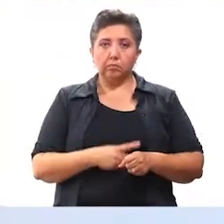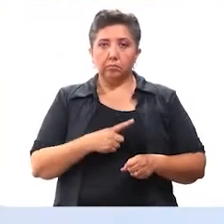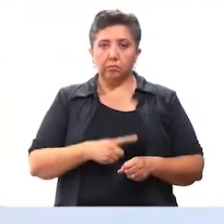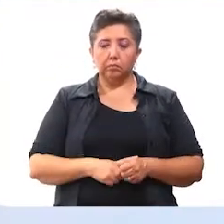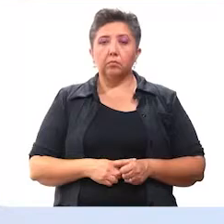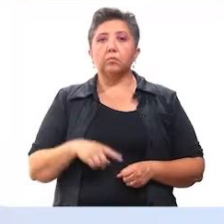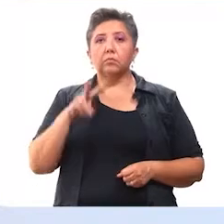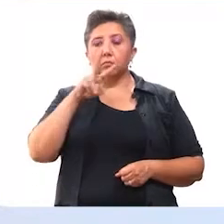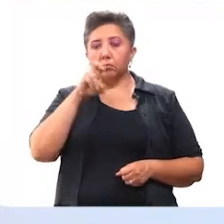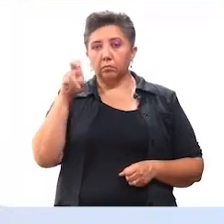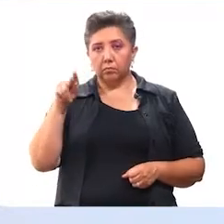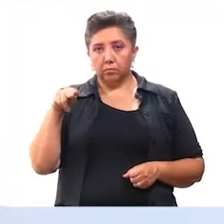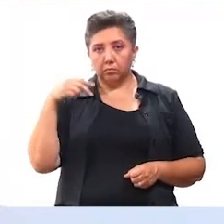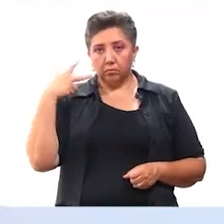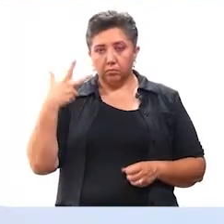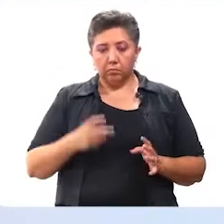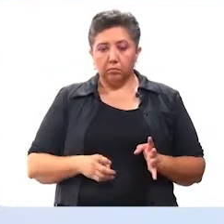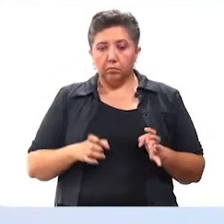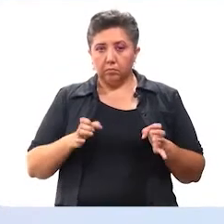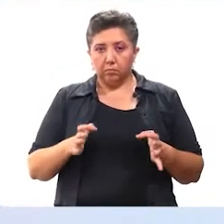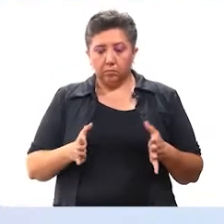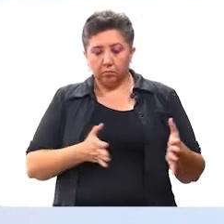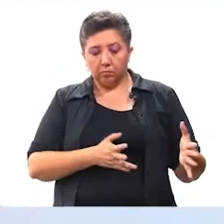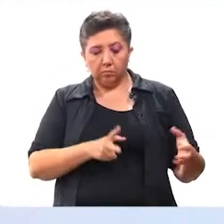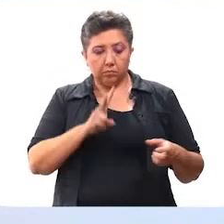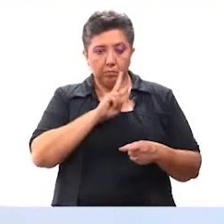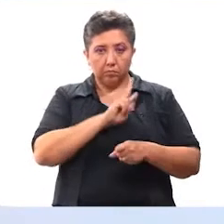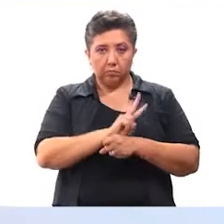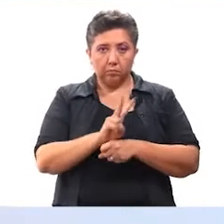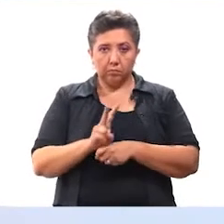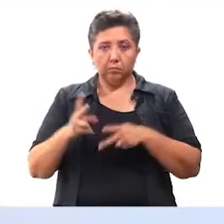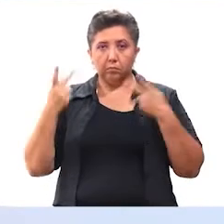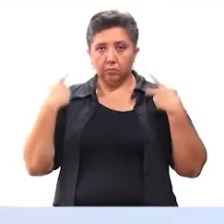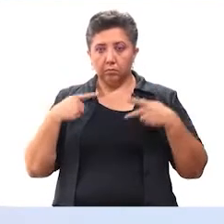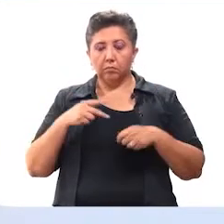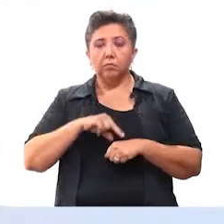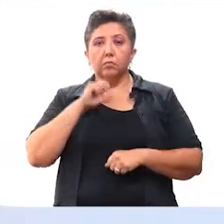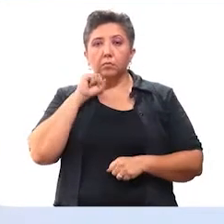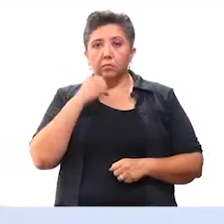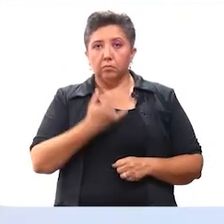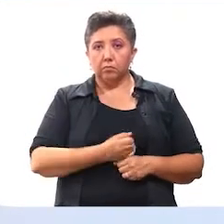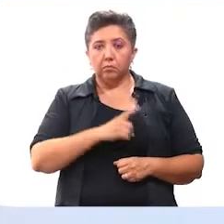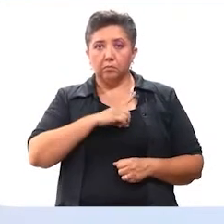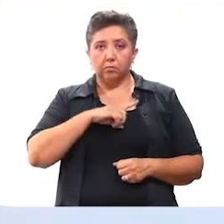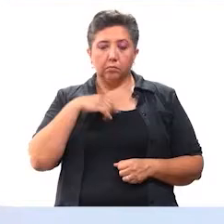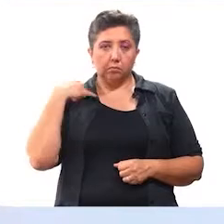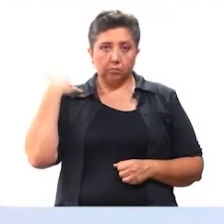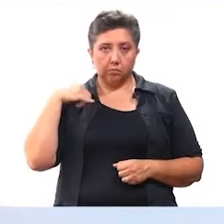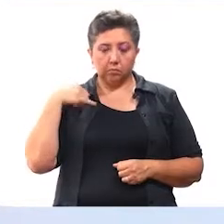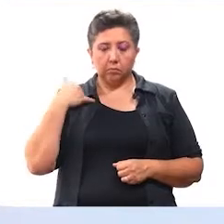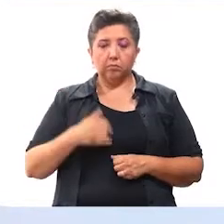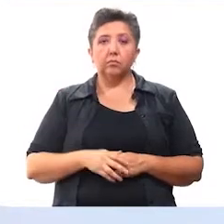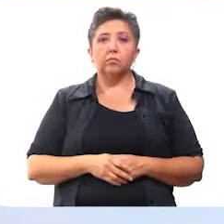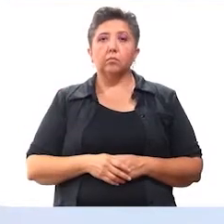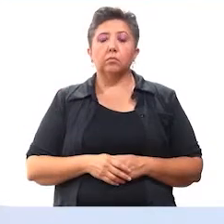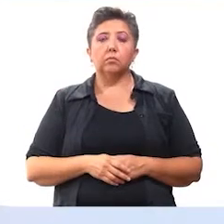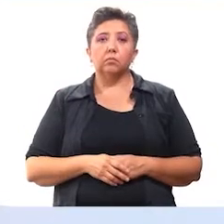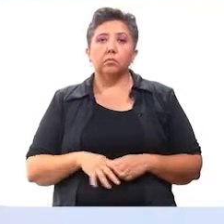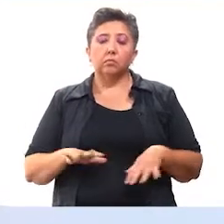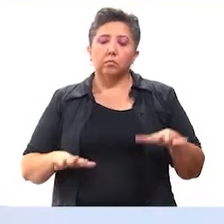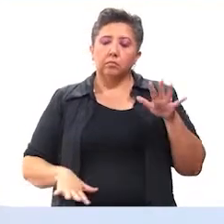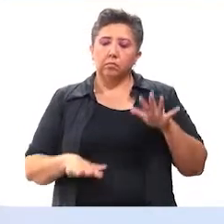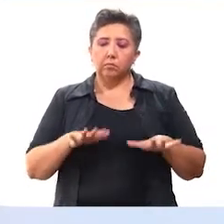activos, 288 están estables, aislados, monitoreados por personal médico de los servicios de salud de